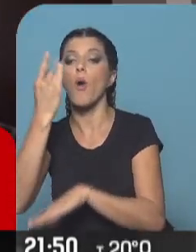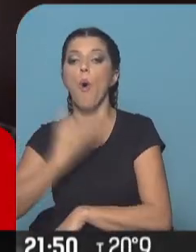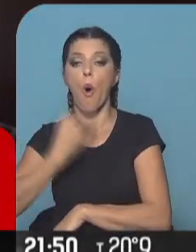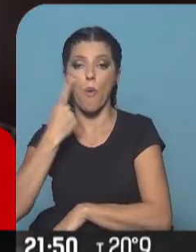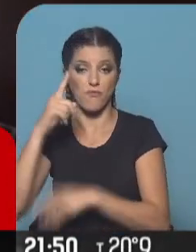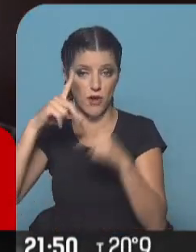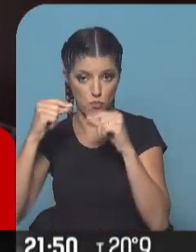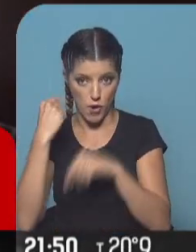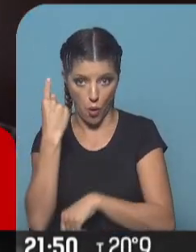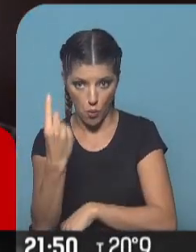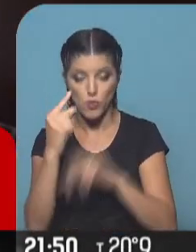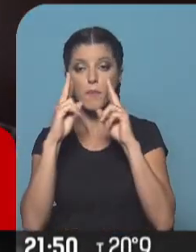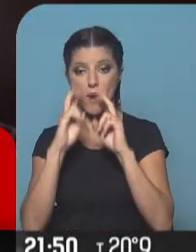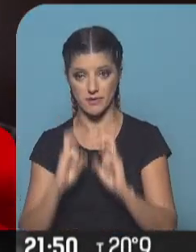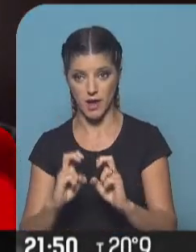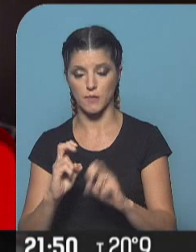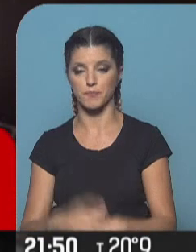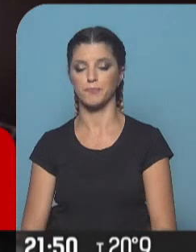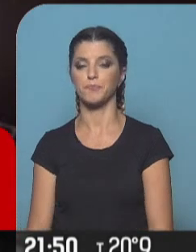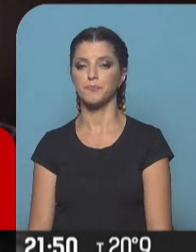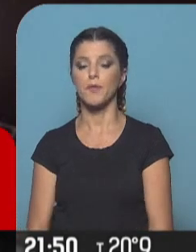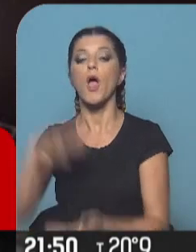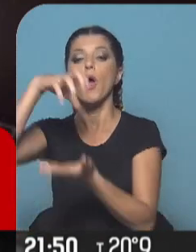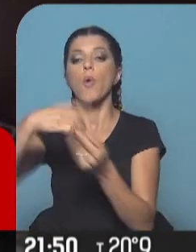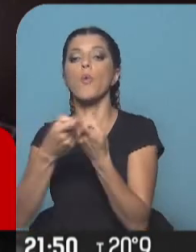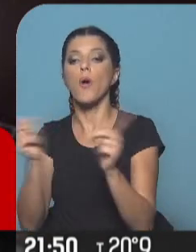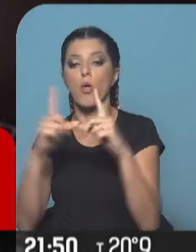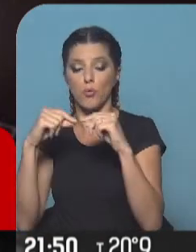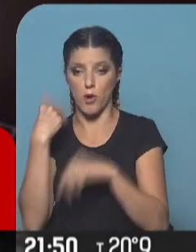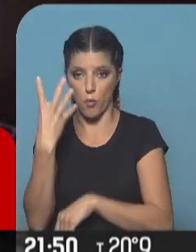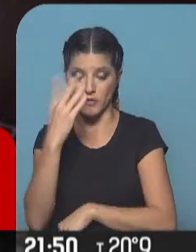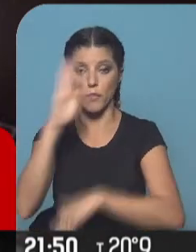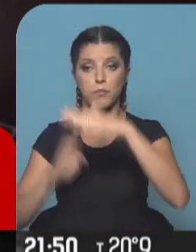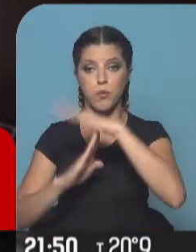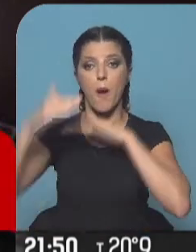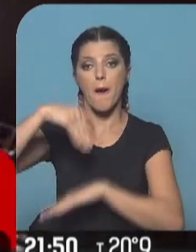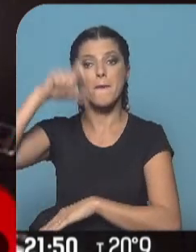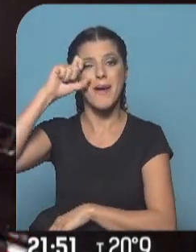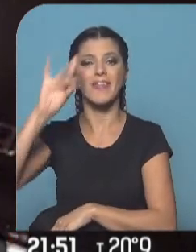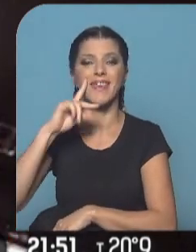en el juzgado de garantías 4, liderado por Ana Medina.